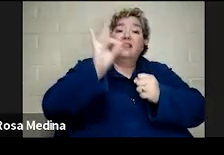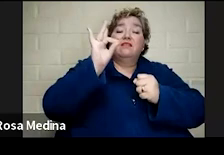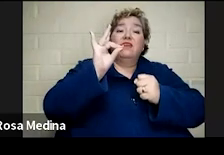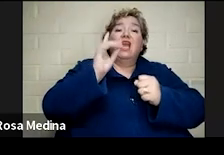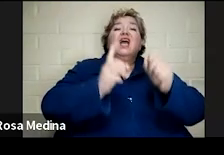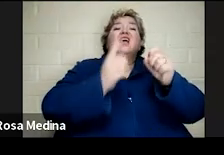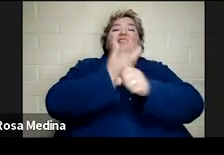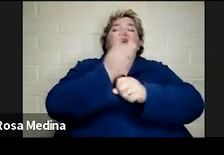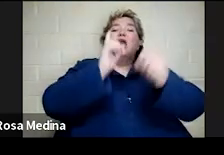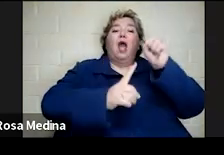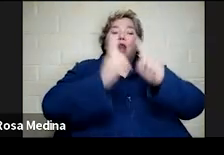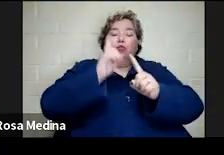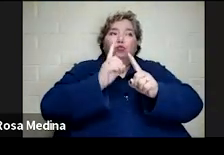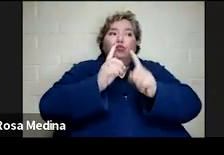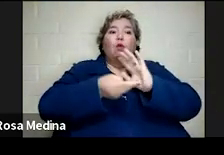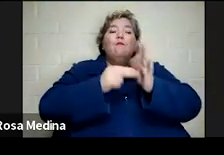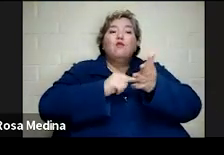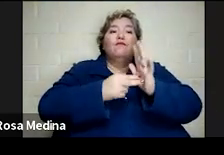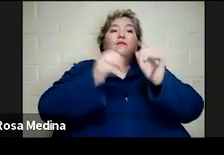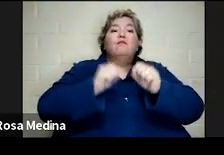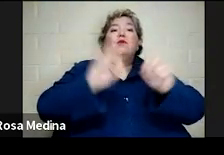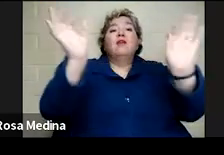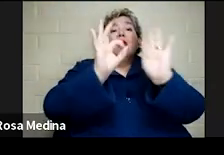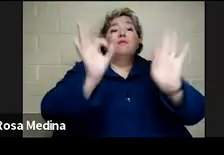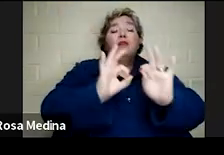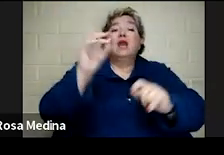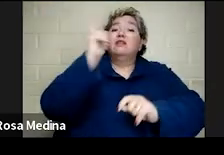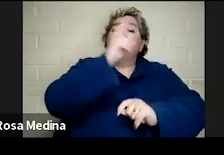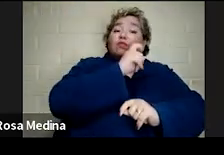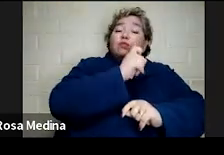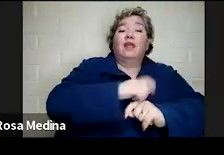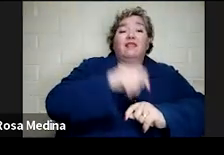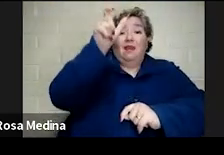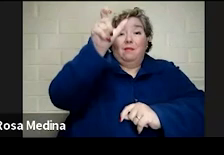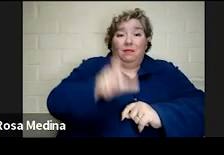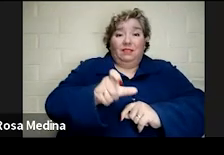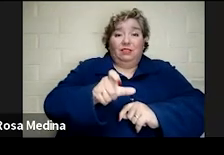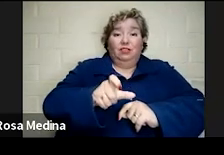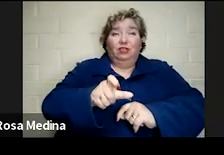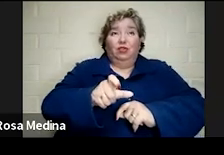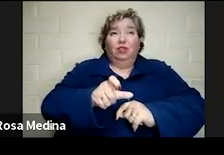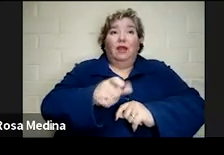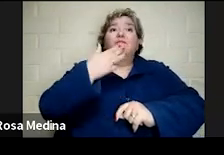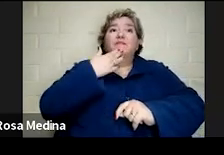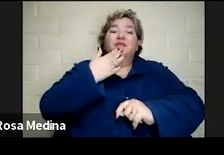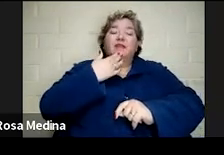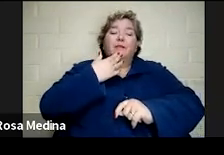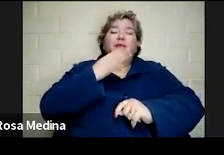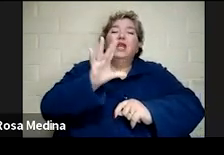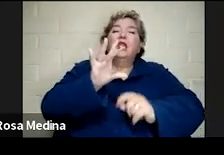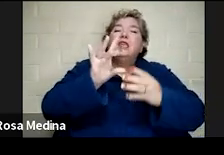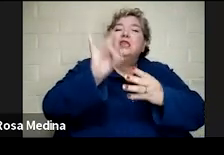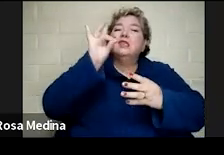trastornos que pueda explicar las dificultades o la forma de ser de la persona, y también identifica si es que hay